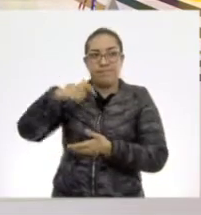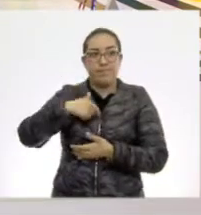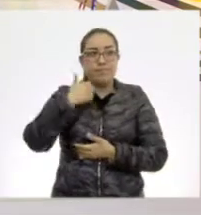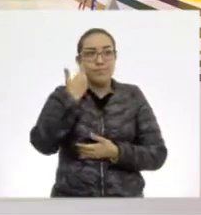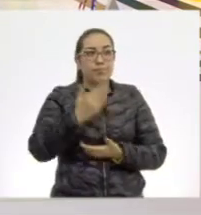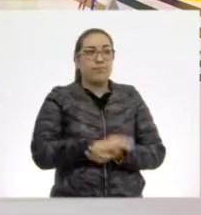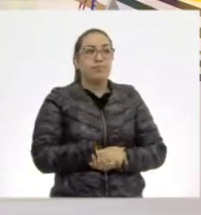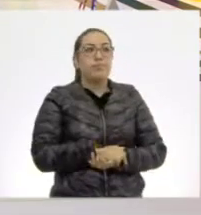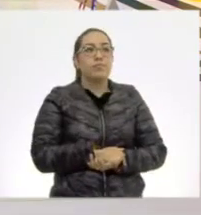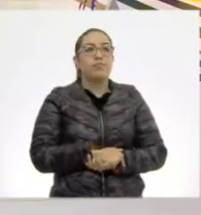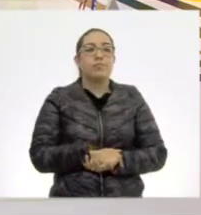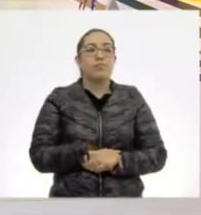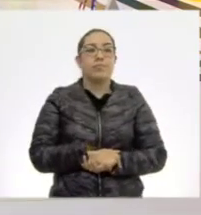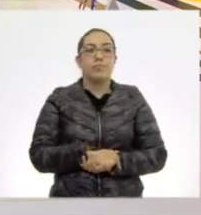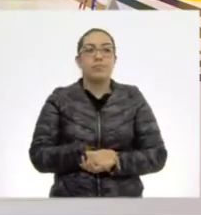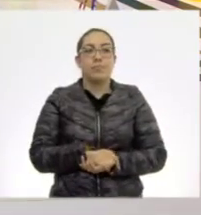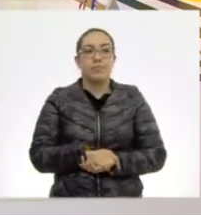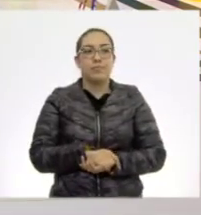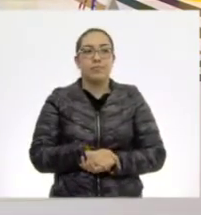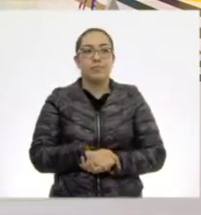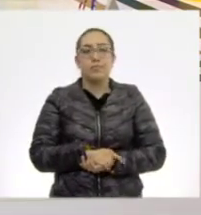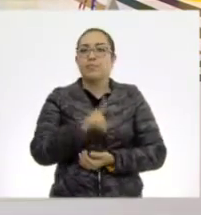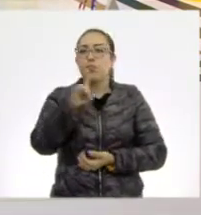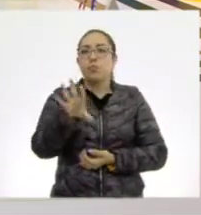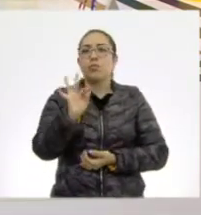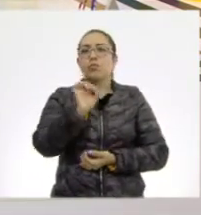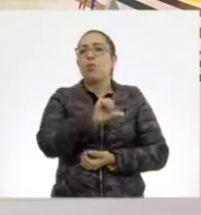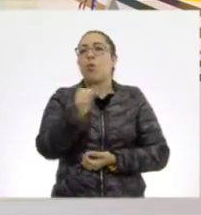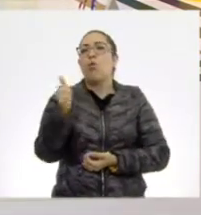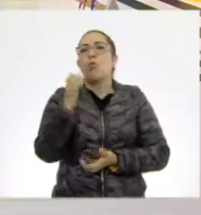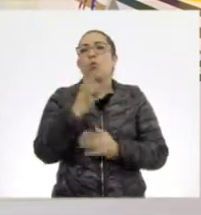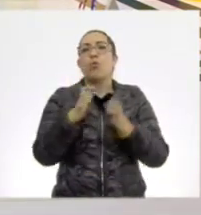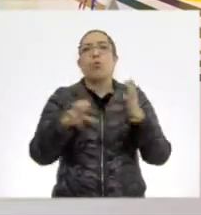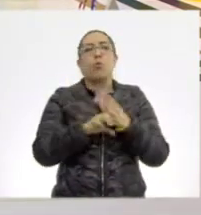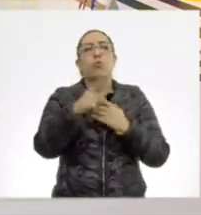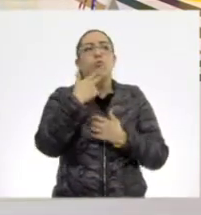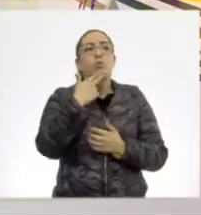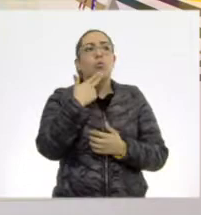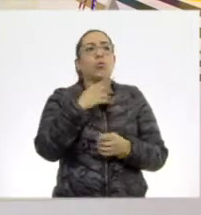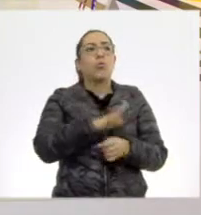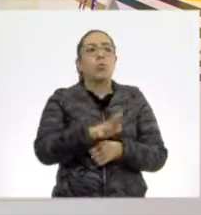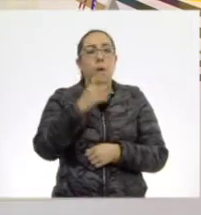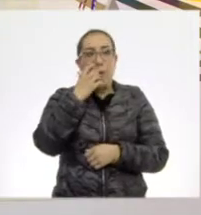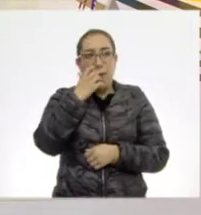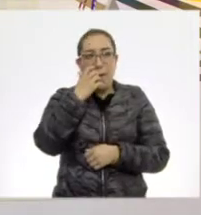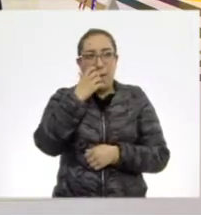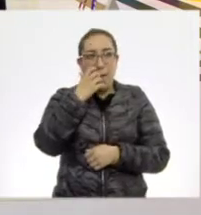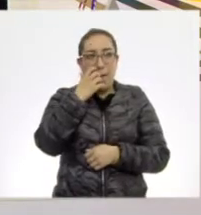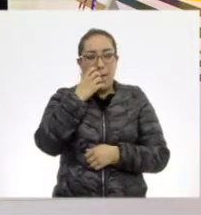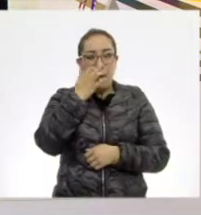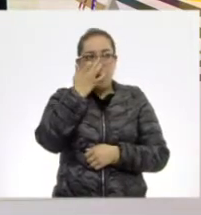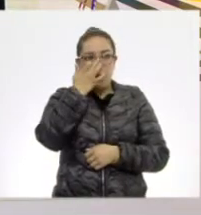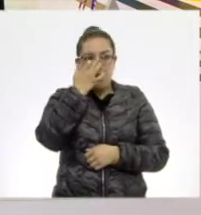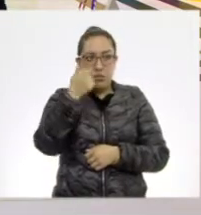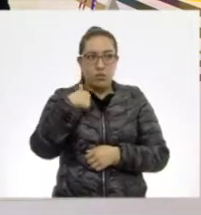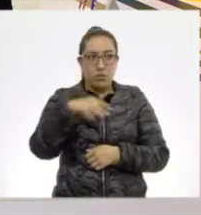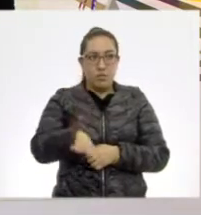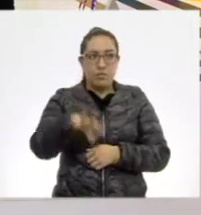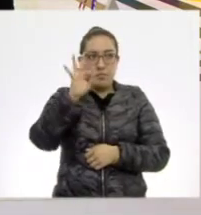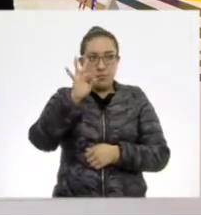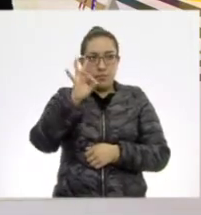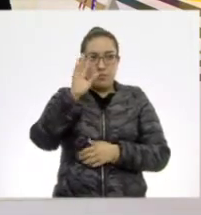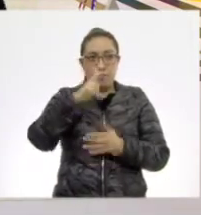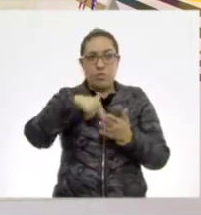pasar. Ah, muchas gracias, Pepe. Y tú escoge también algún objeto que quieras utilizar. Yo voy a escoger las pinturas.